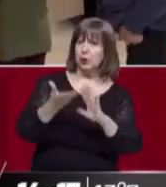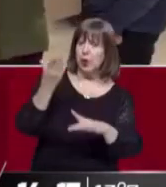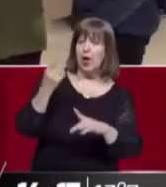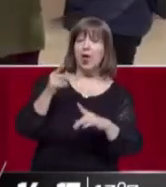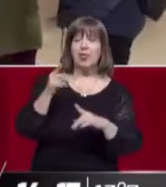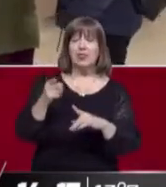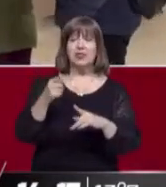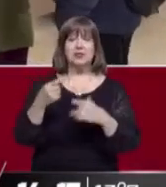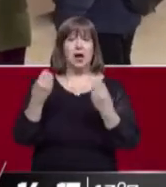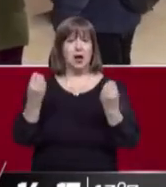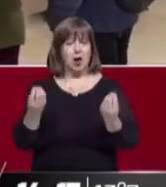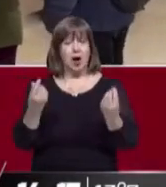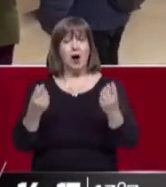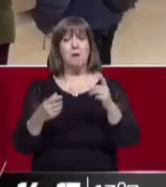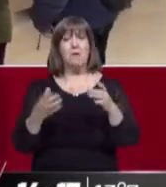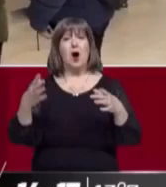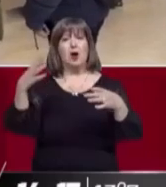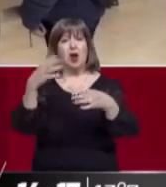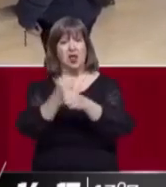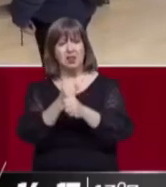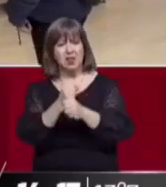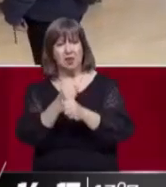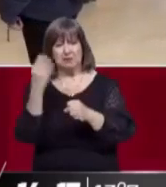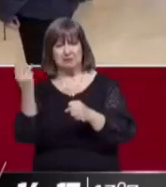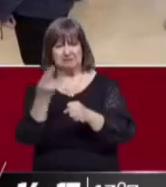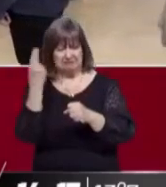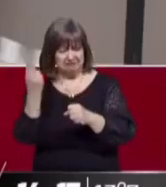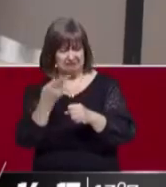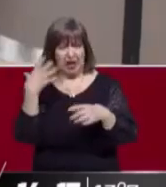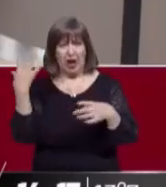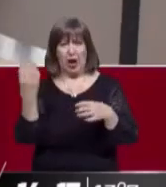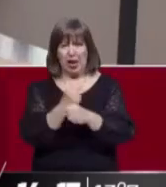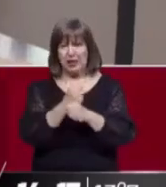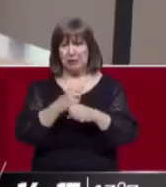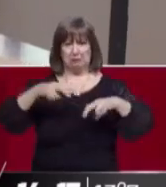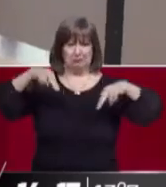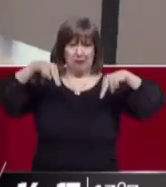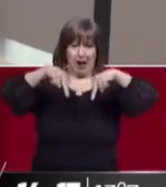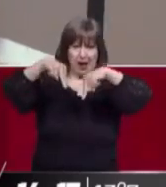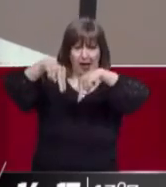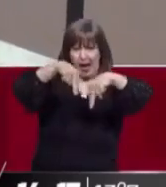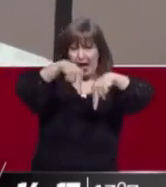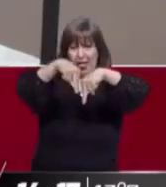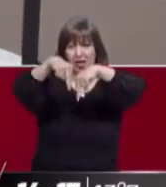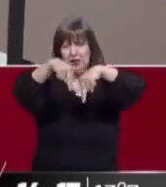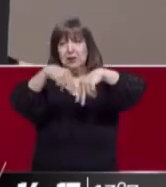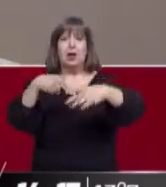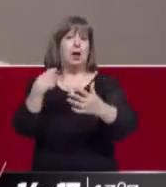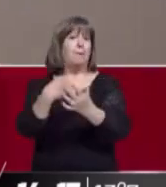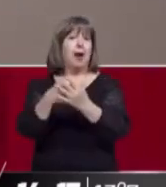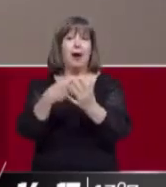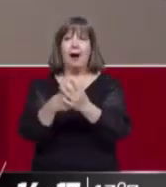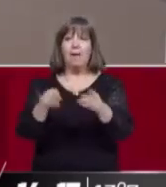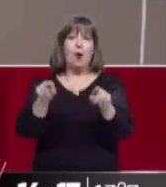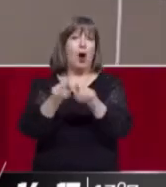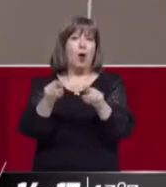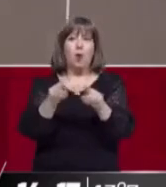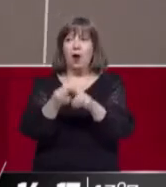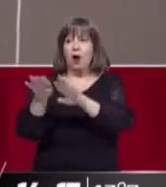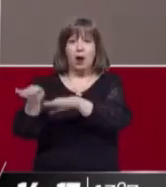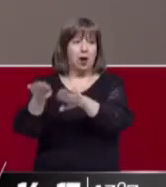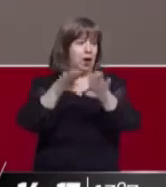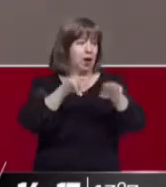hay una queja constante sobre muchas unidades, porque primero porque viajan, por ejemplo, parados y sin embargo pagan igual el pasaje